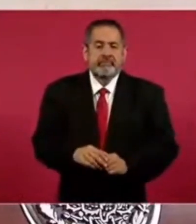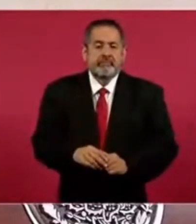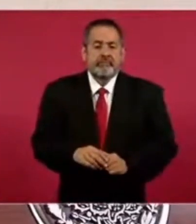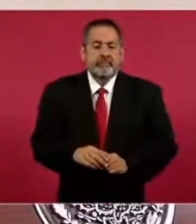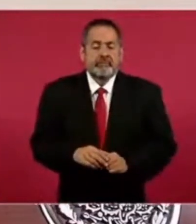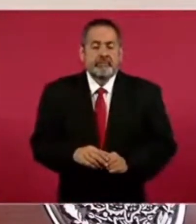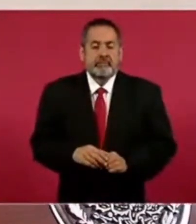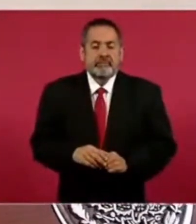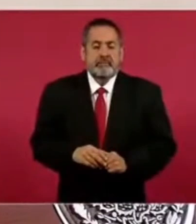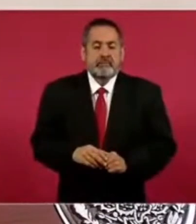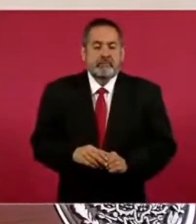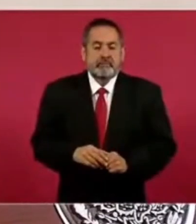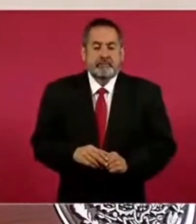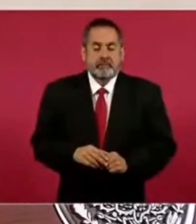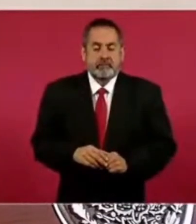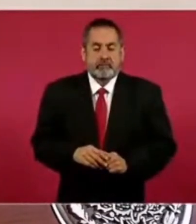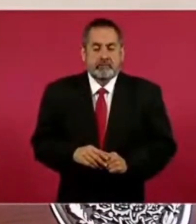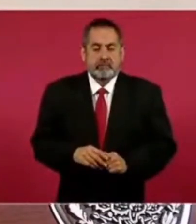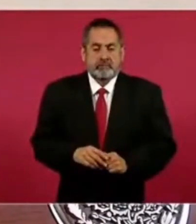los que